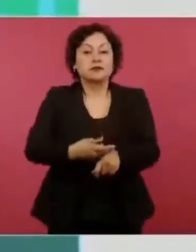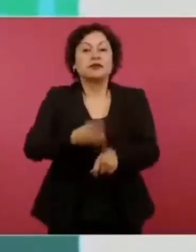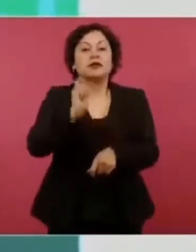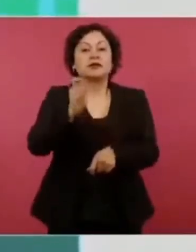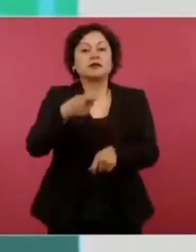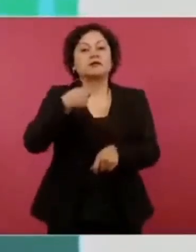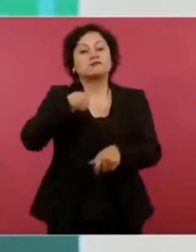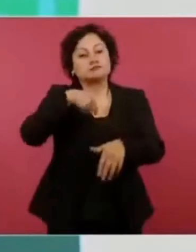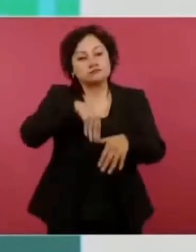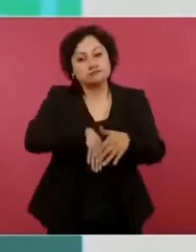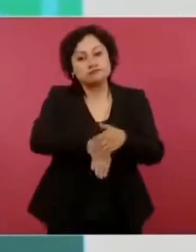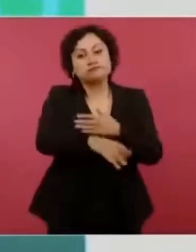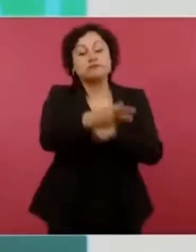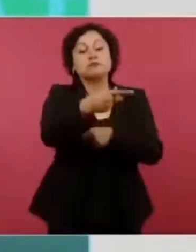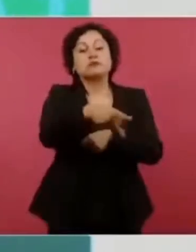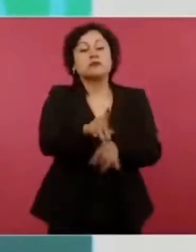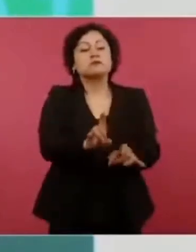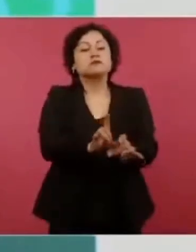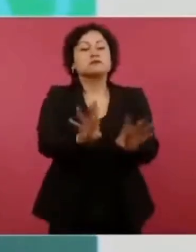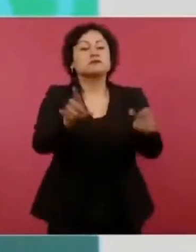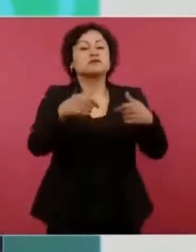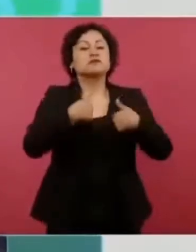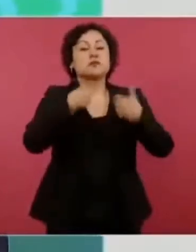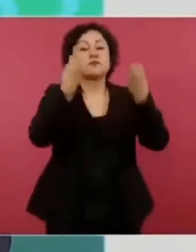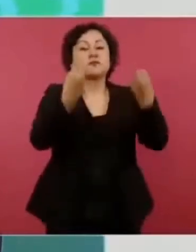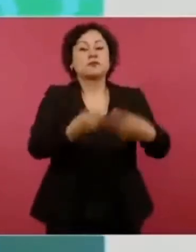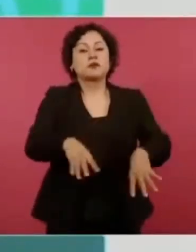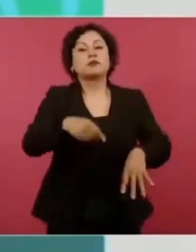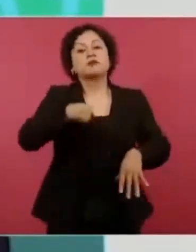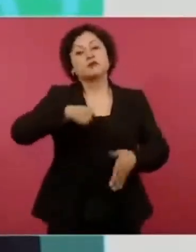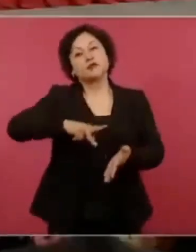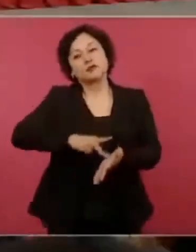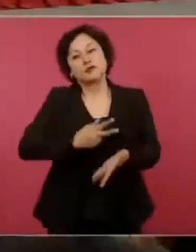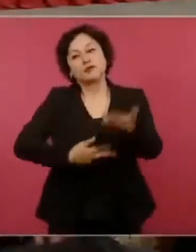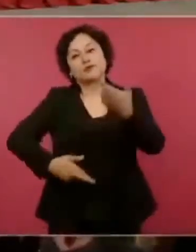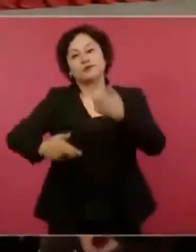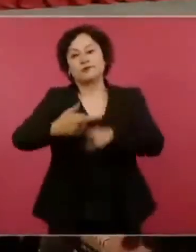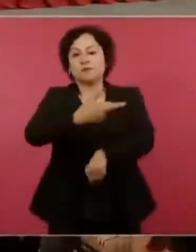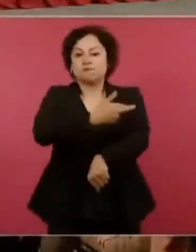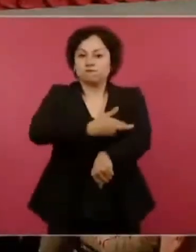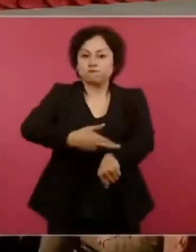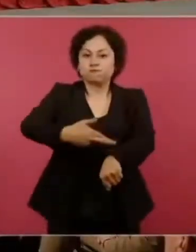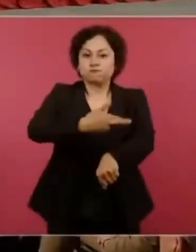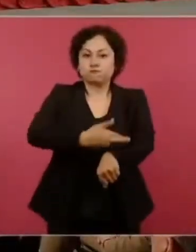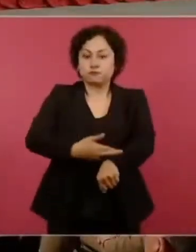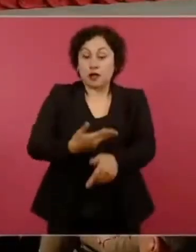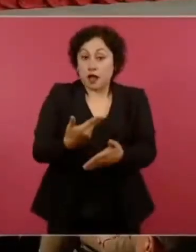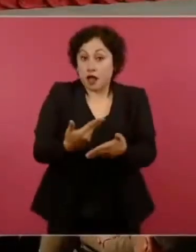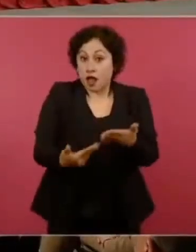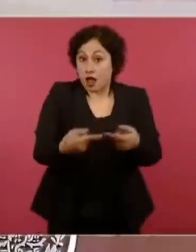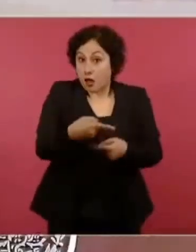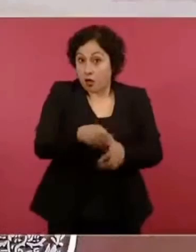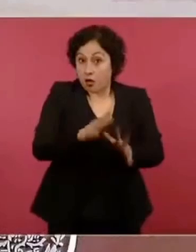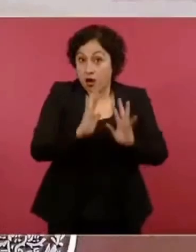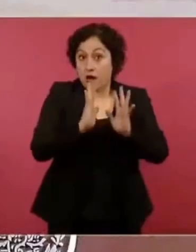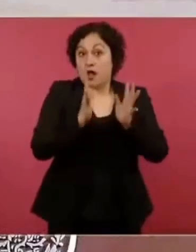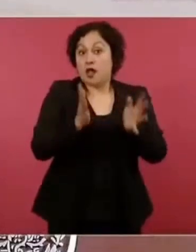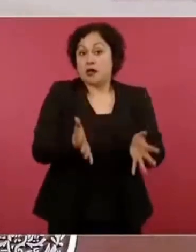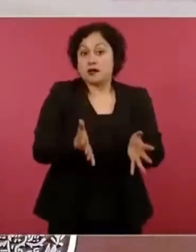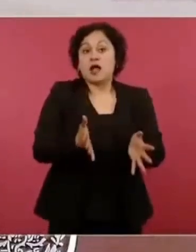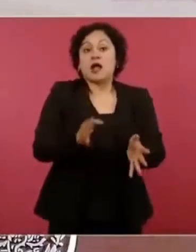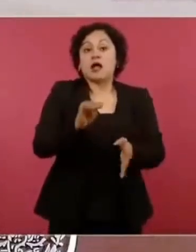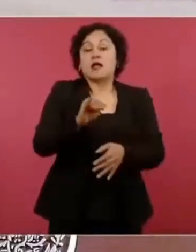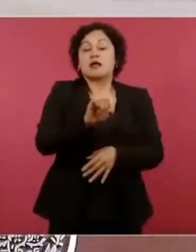nuevamente todos los trámites, el expediente y demás. Esto va a permitir que una persona en IMSS o en IMSS Bienestar o del ISSSTE al IMSS